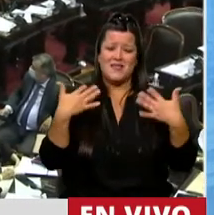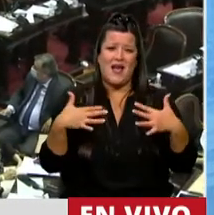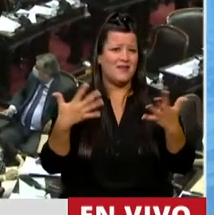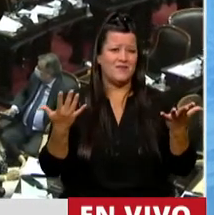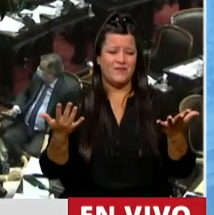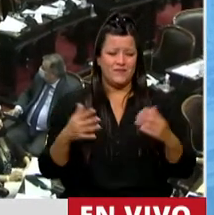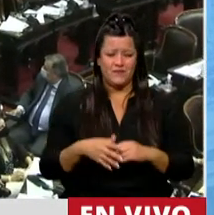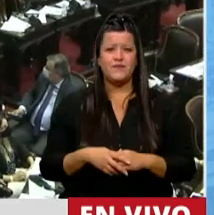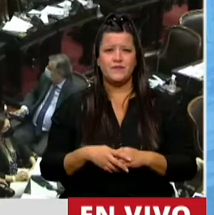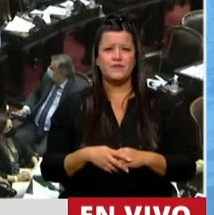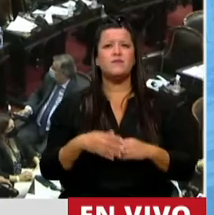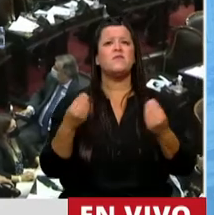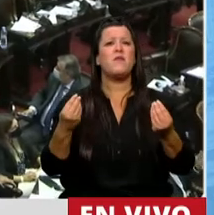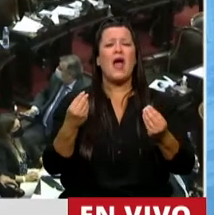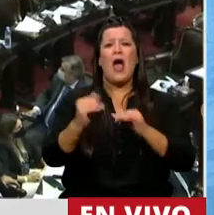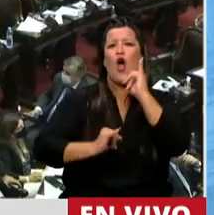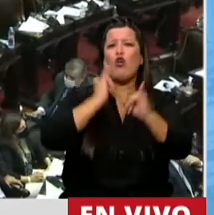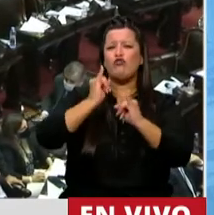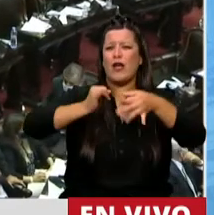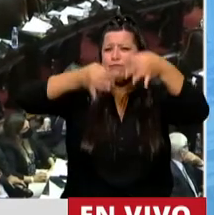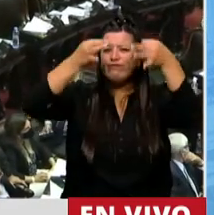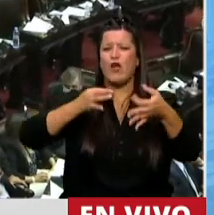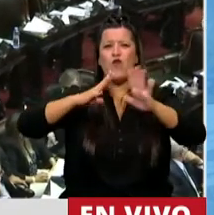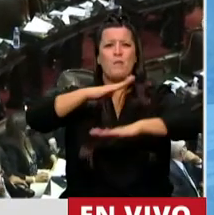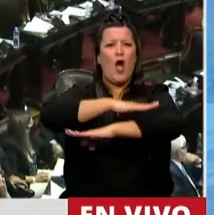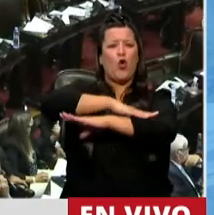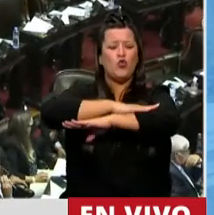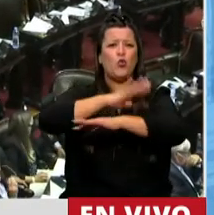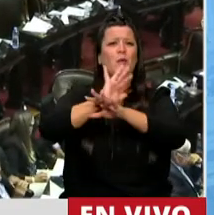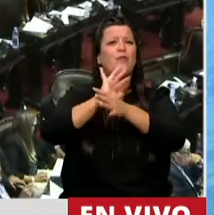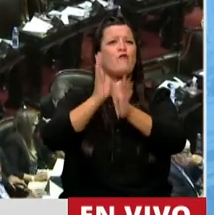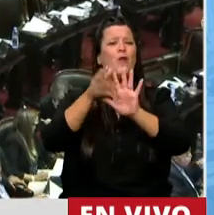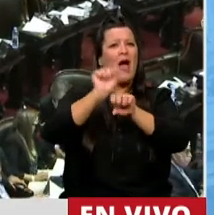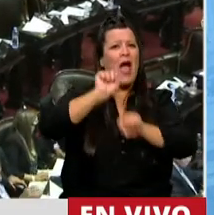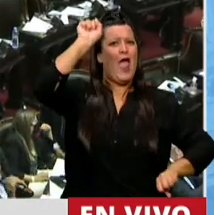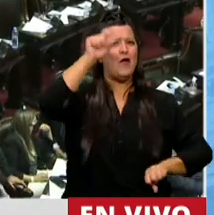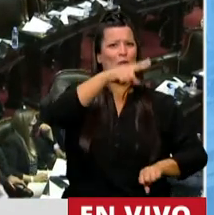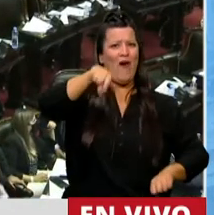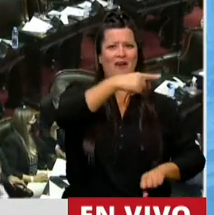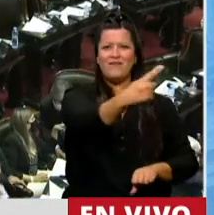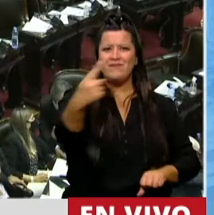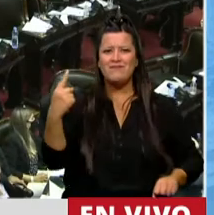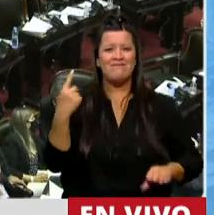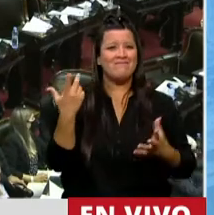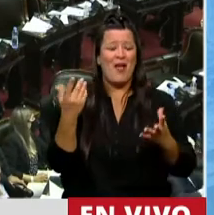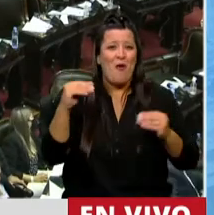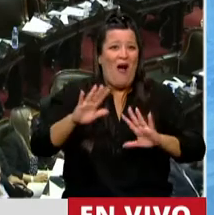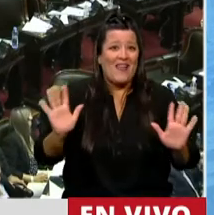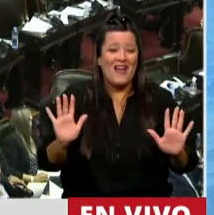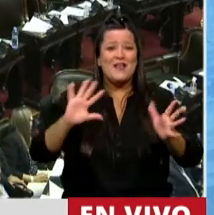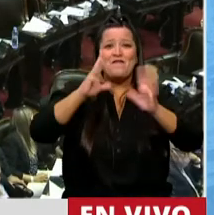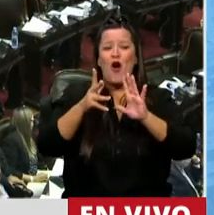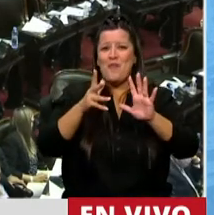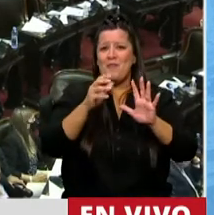buscar para definir los comportamientos heroicos. No alcanzan los